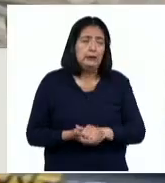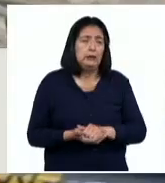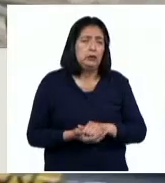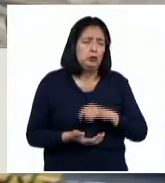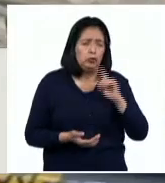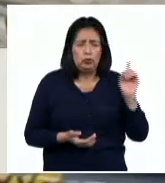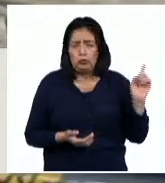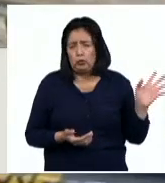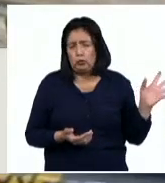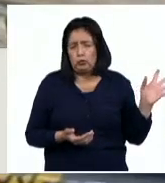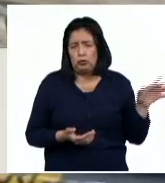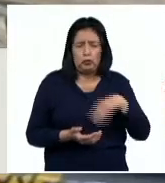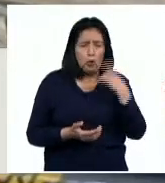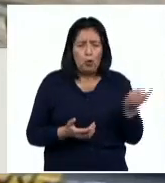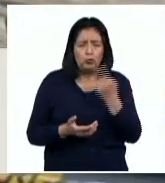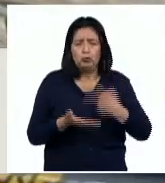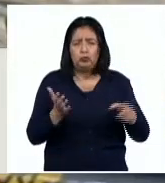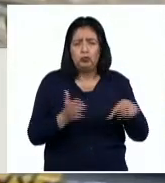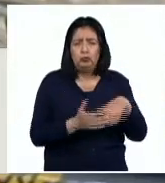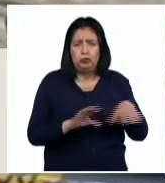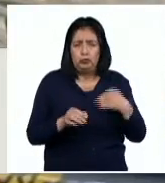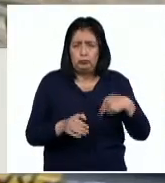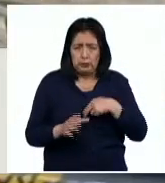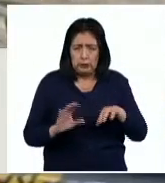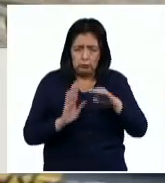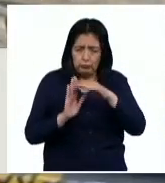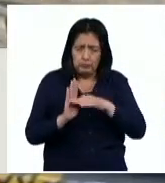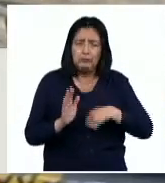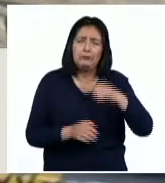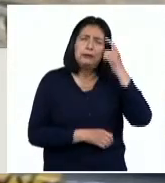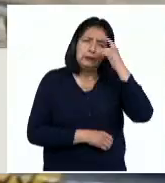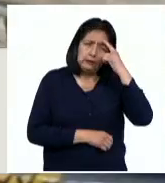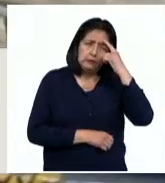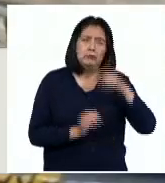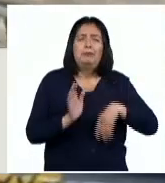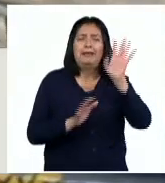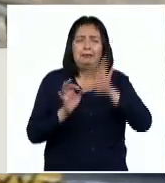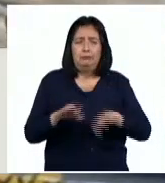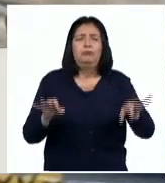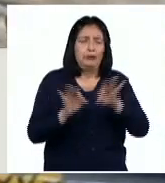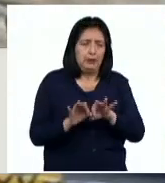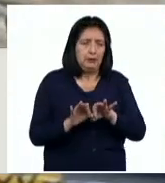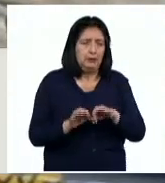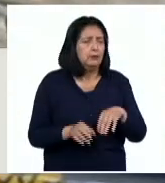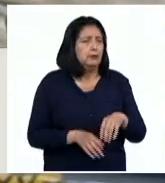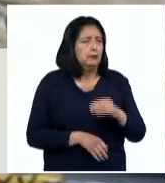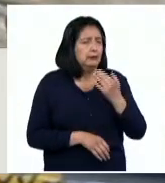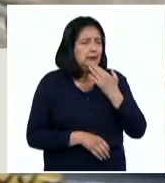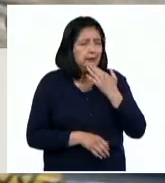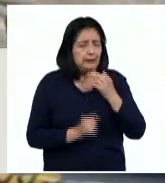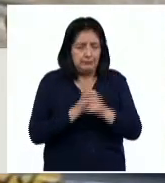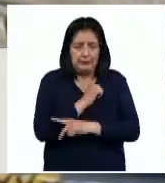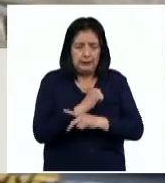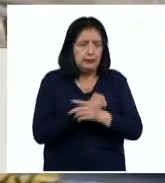todas las acciones que hemos tomado las hemos hecho pensando en lo más importante del